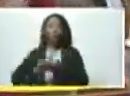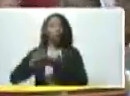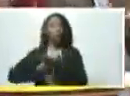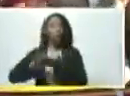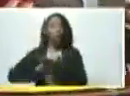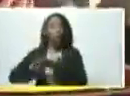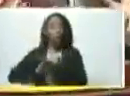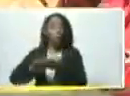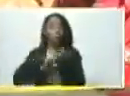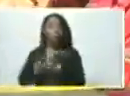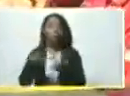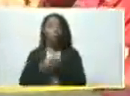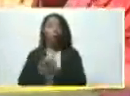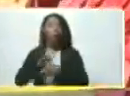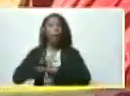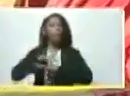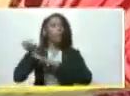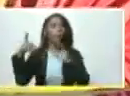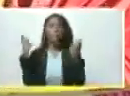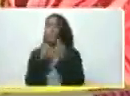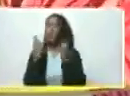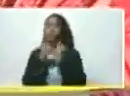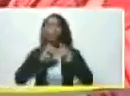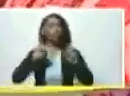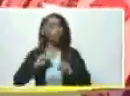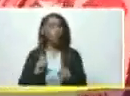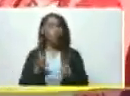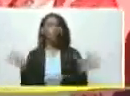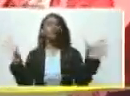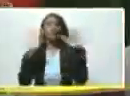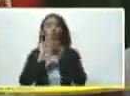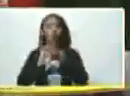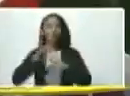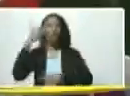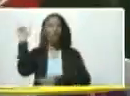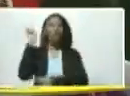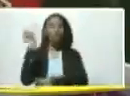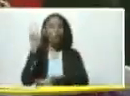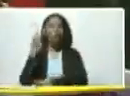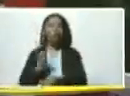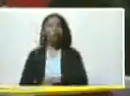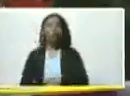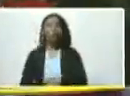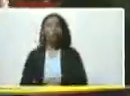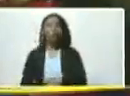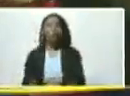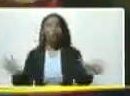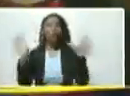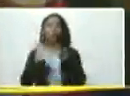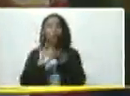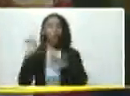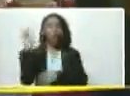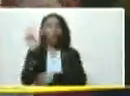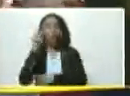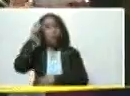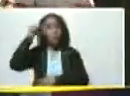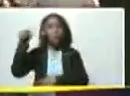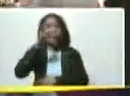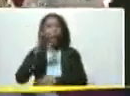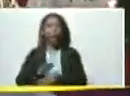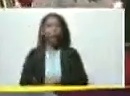asperezas, a dejar la pelea y a unirnos por Venezuela. A unirnos por el